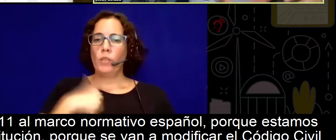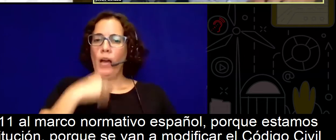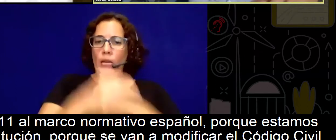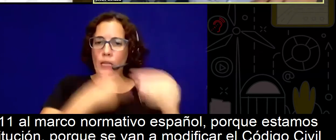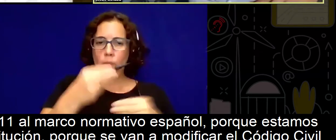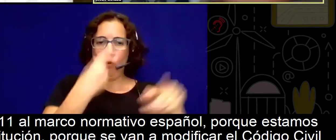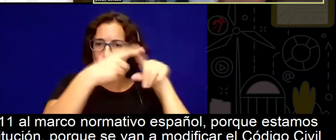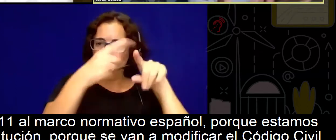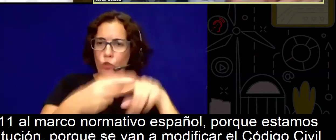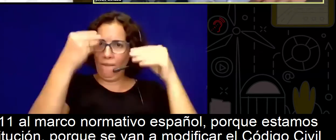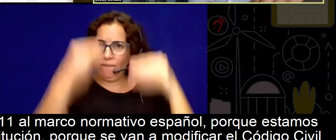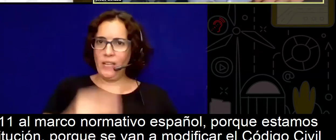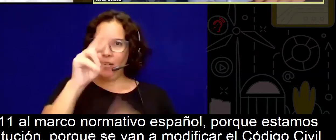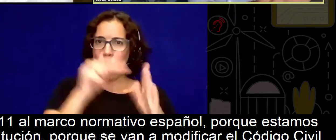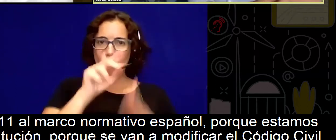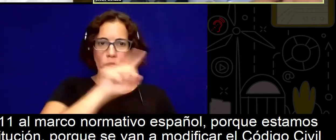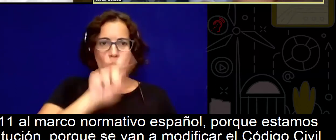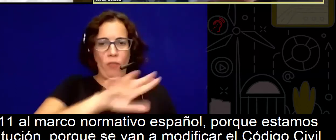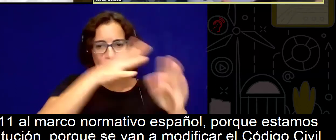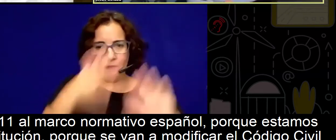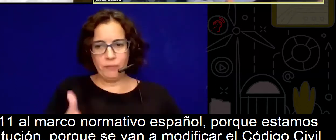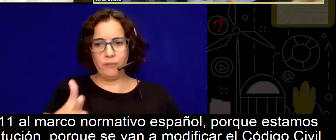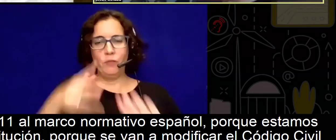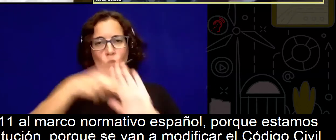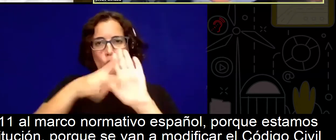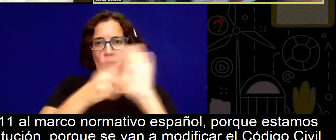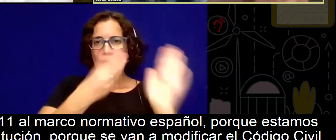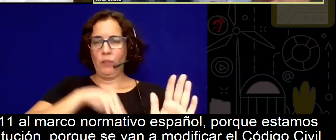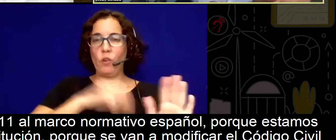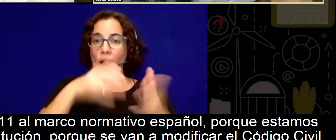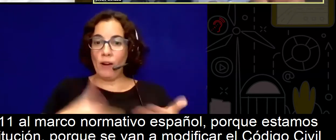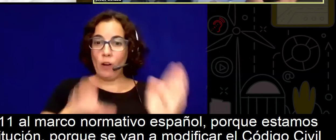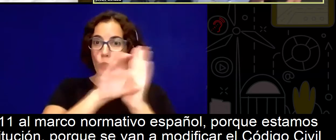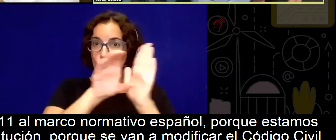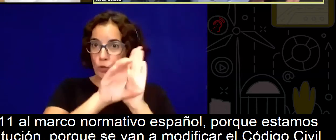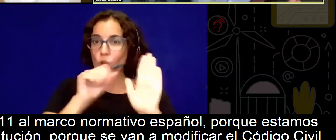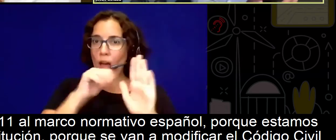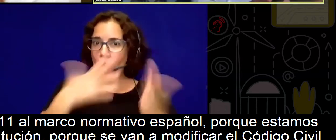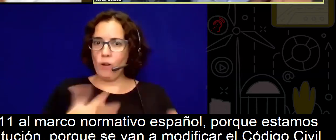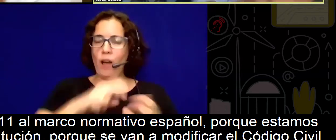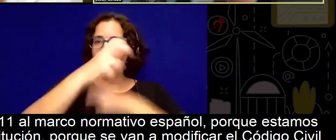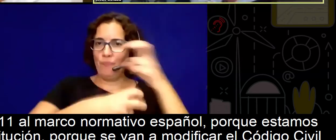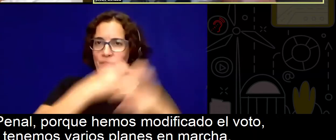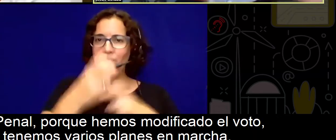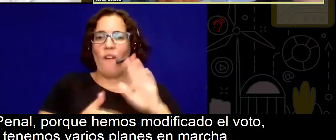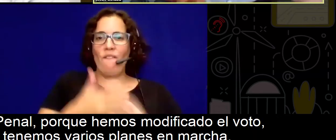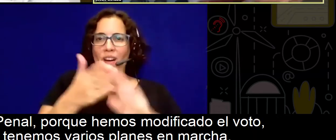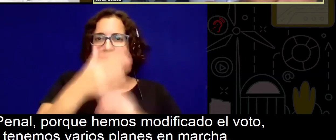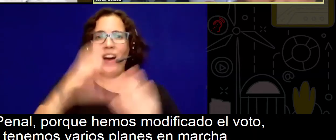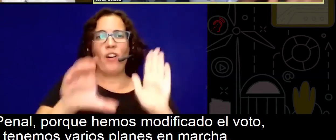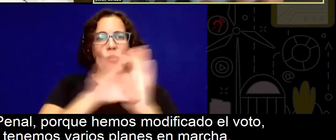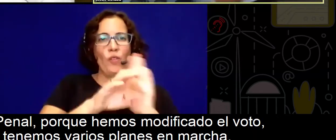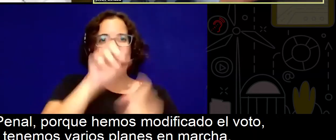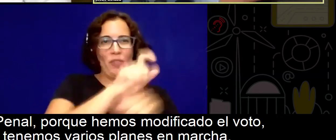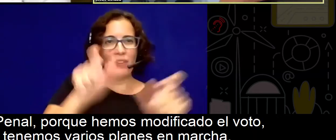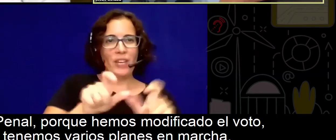año 2011 al marco normativo español, pues porque ahora estamos modificando la Constitución, porque se va a modificar el Código Civil y el Código Penal,